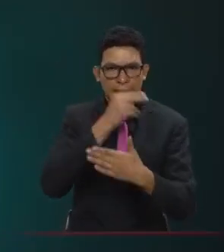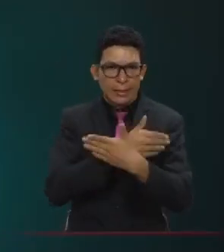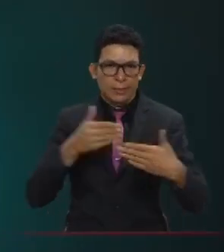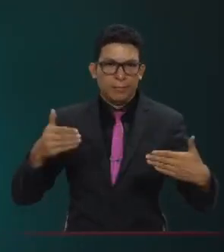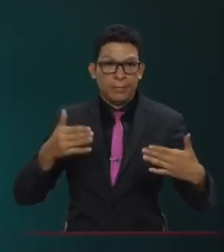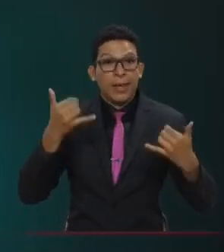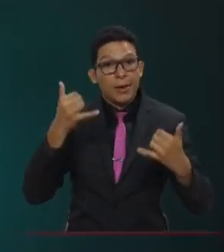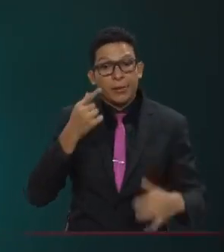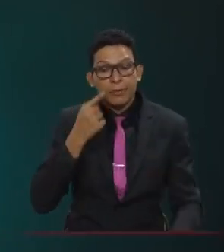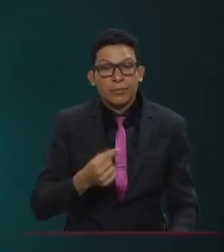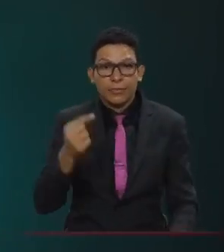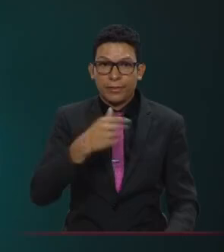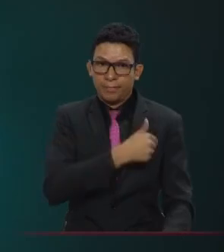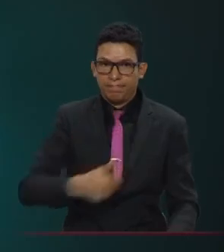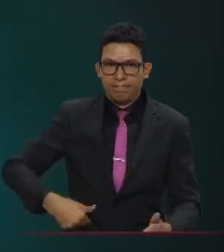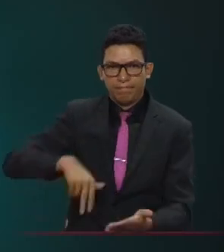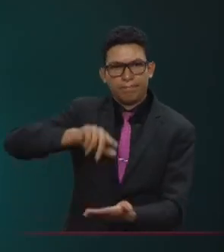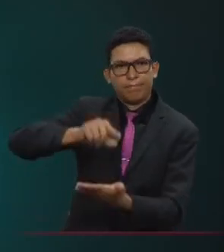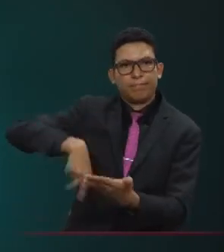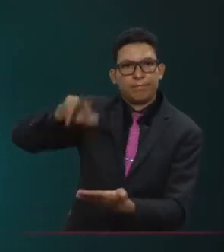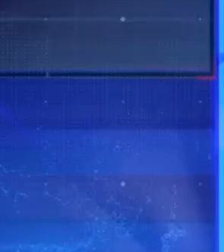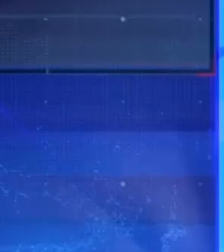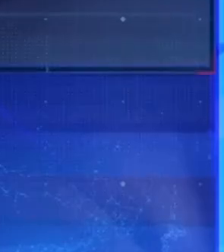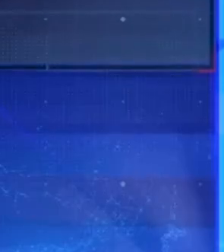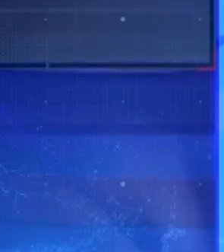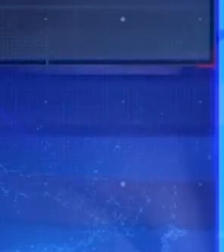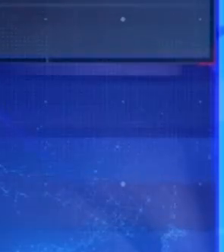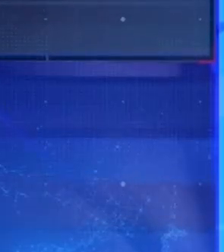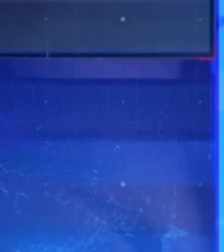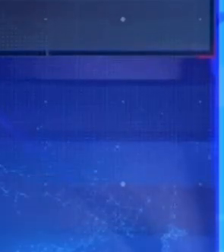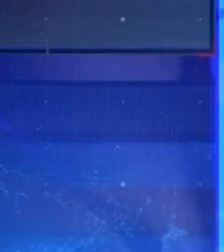ahora está a la espera de la sanción presidencial